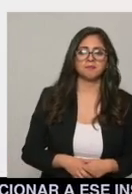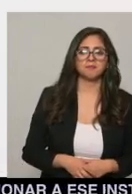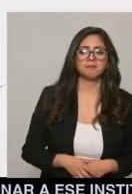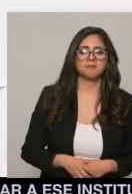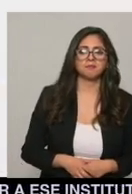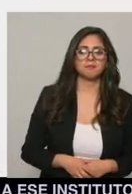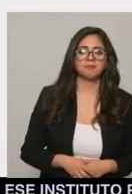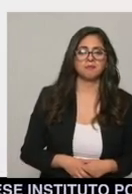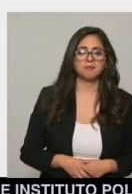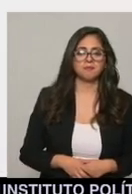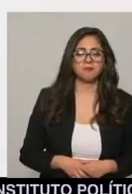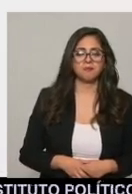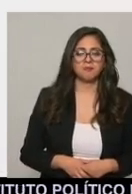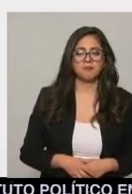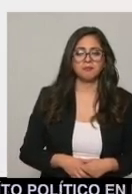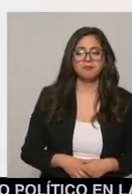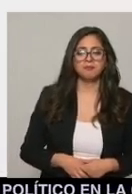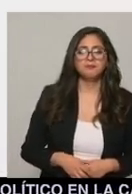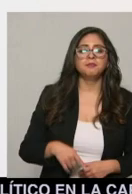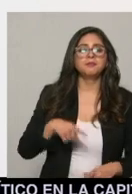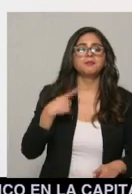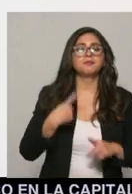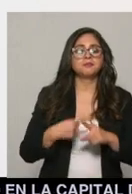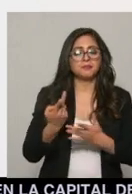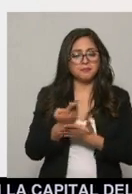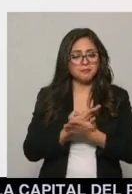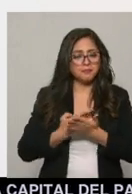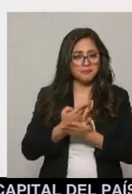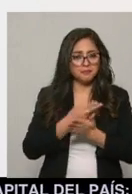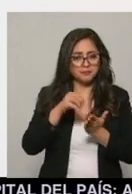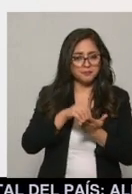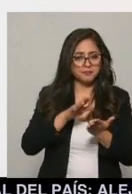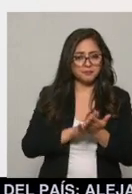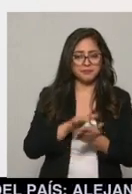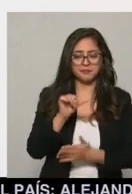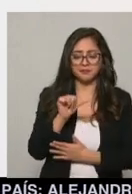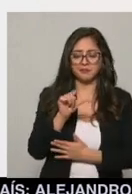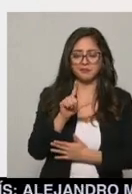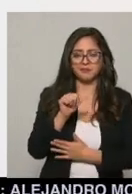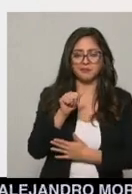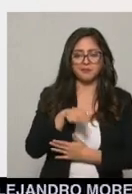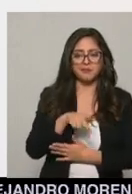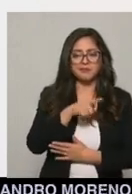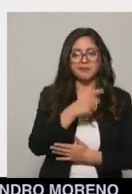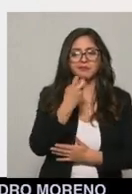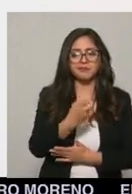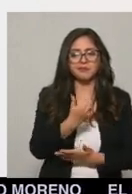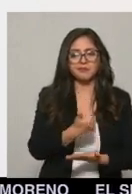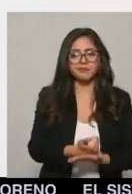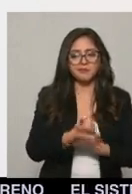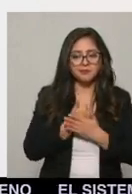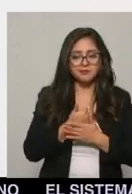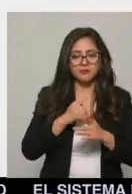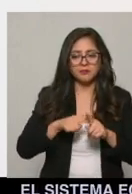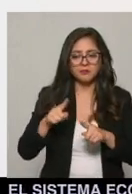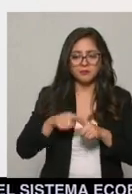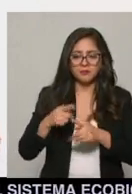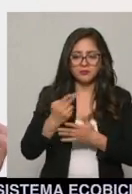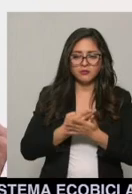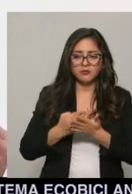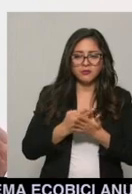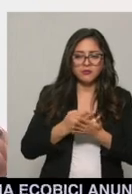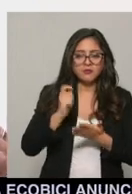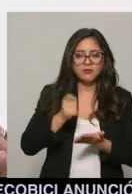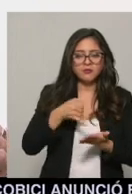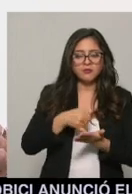quien diseña la portada, Alan, que es quien nos apoya pues en toda la cuestión gráfica. La impresión